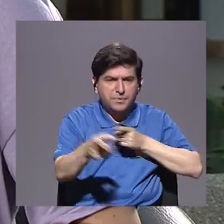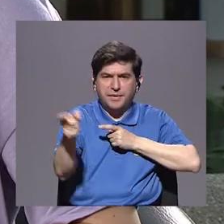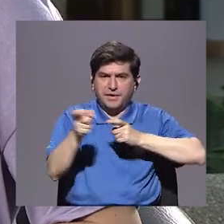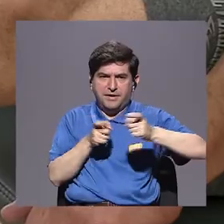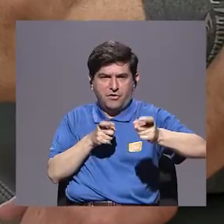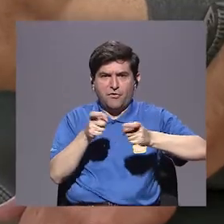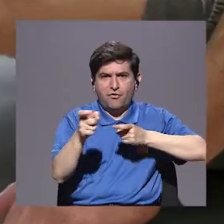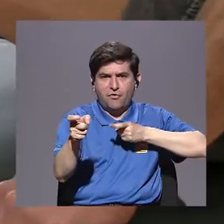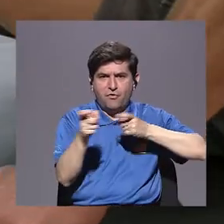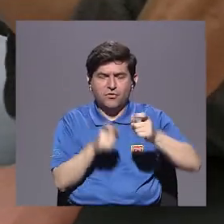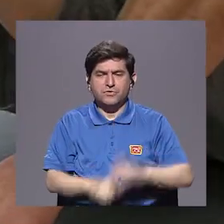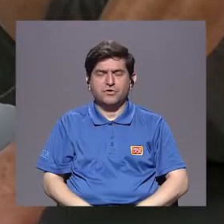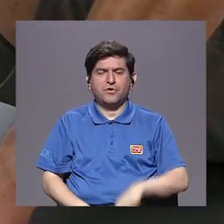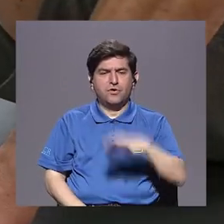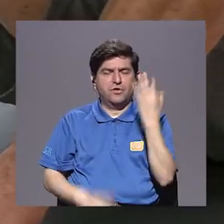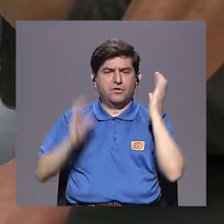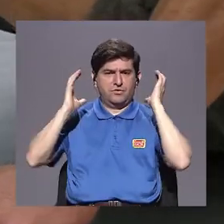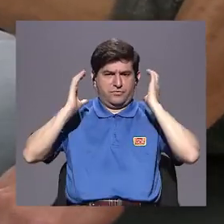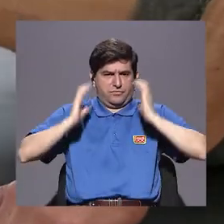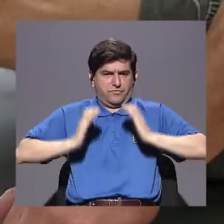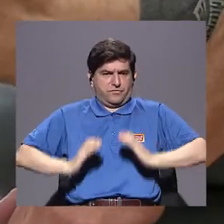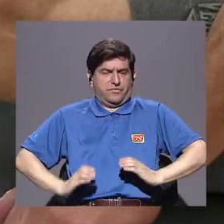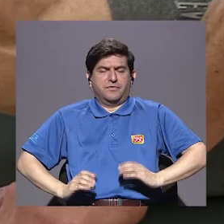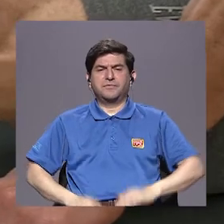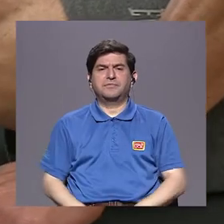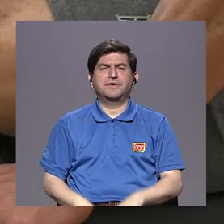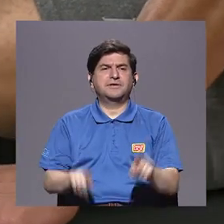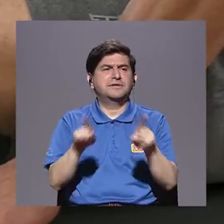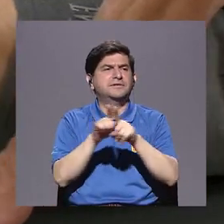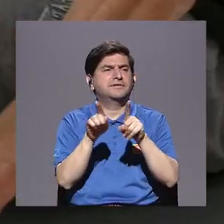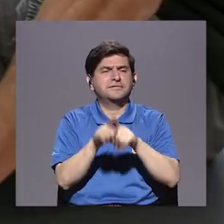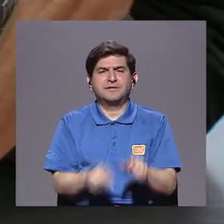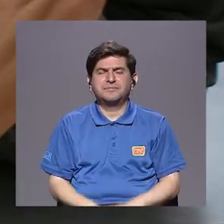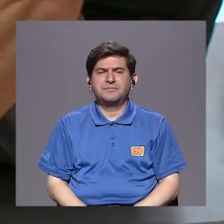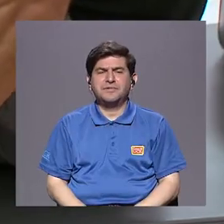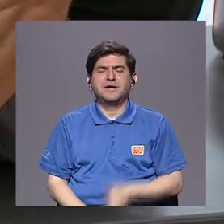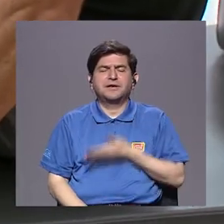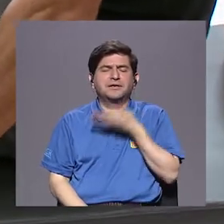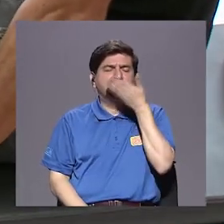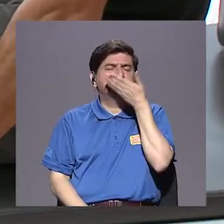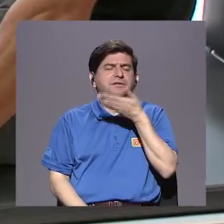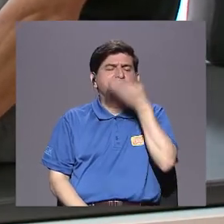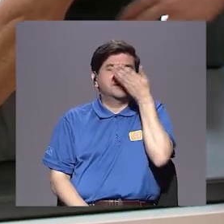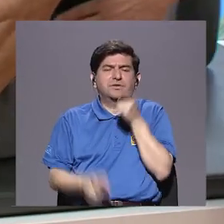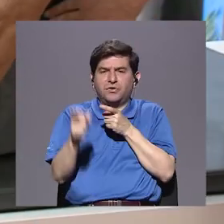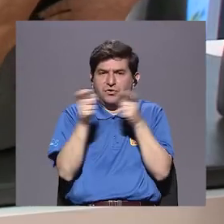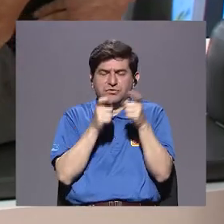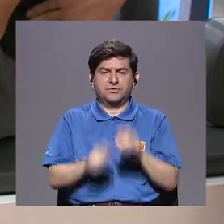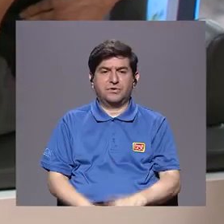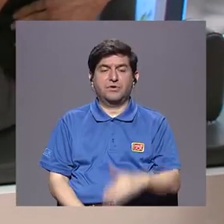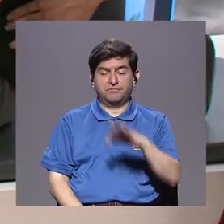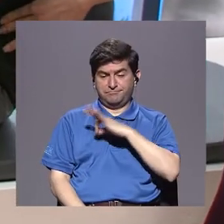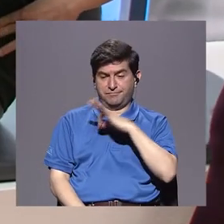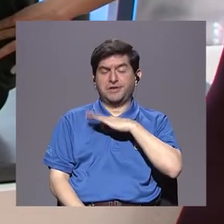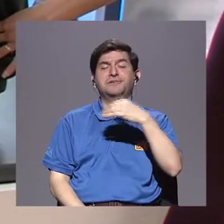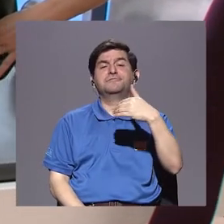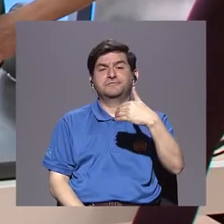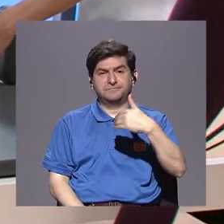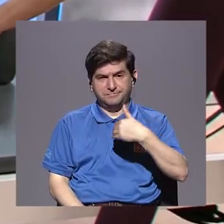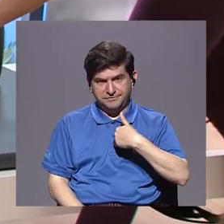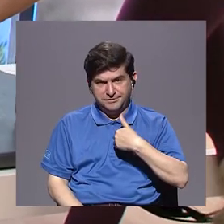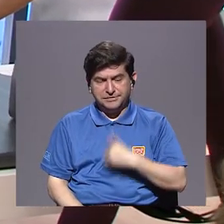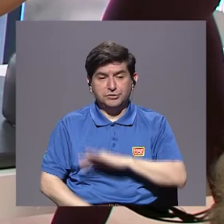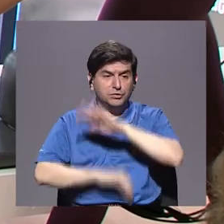el control de la postura, en el control de la respiración para obtener los